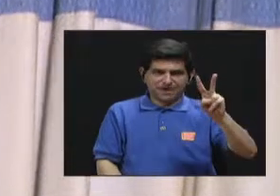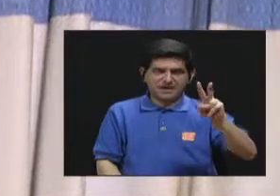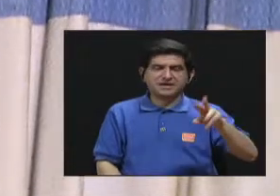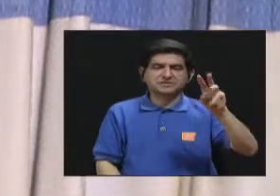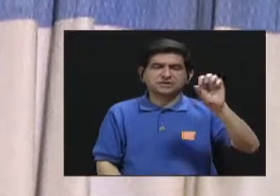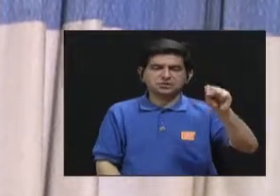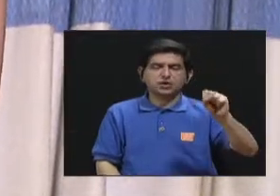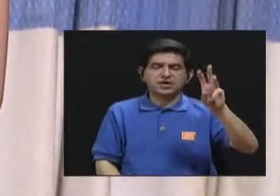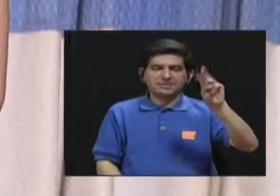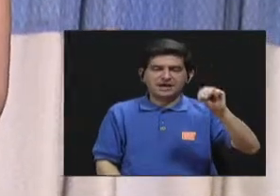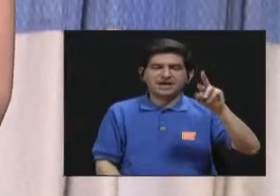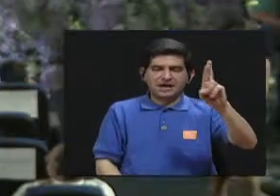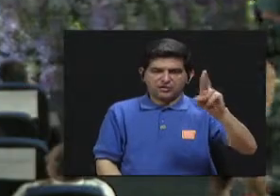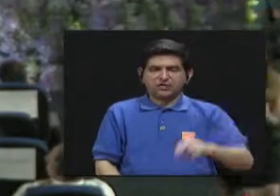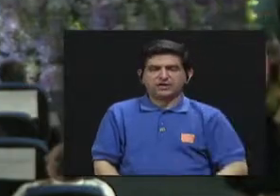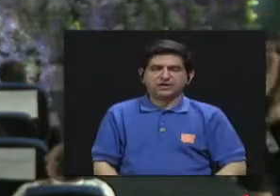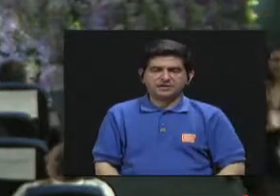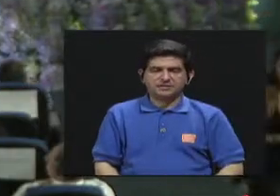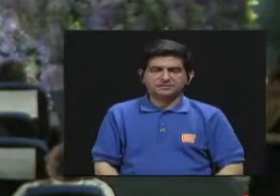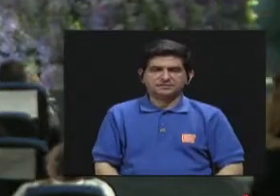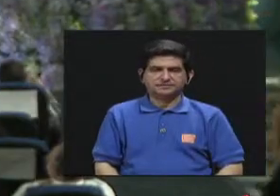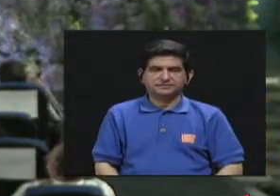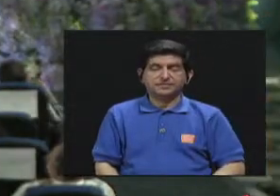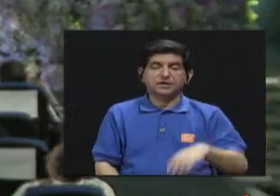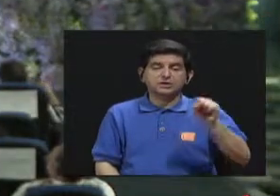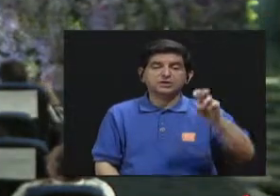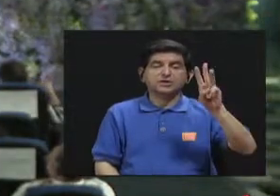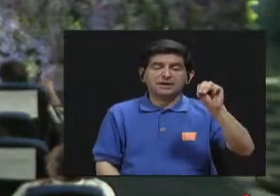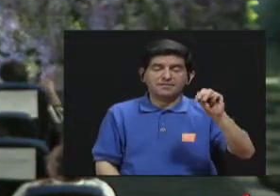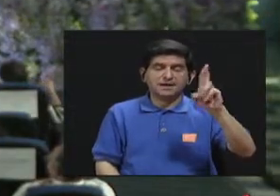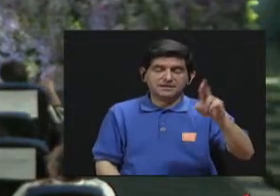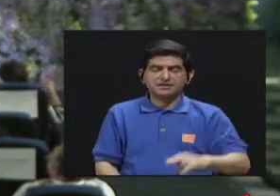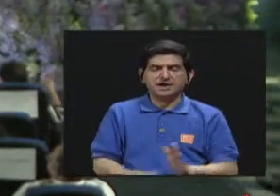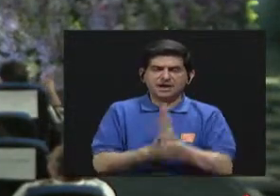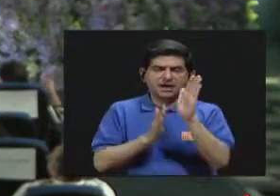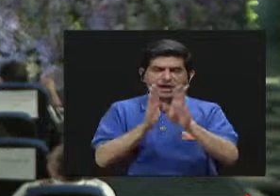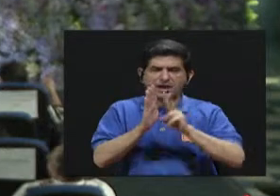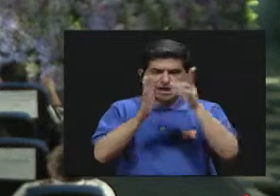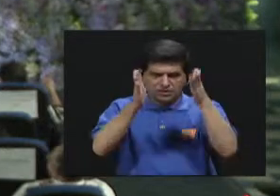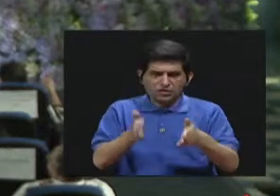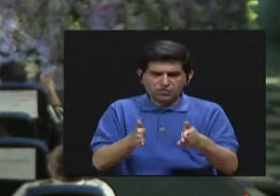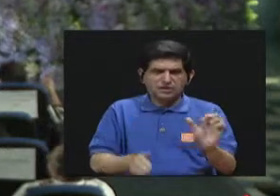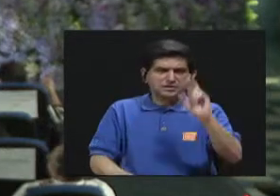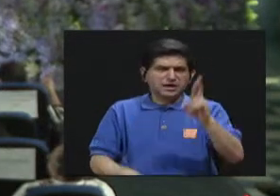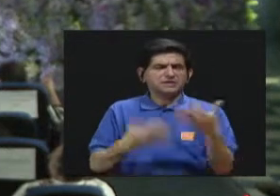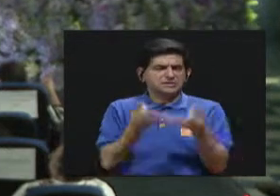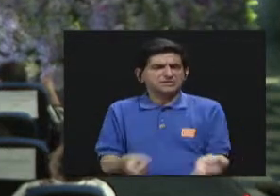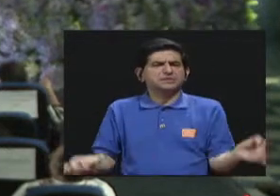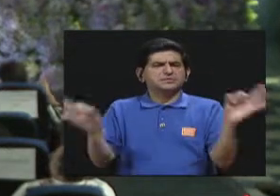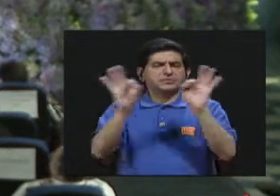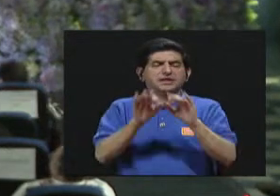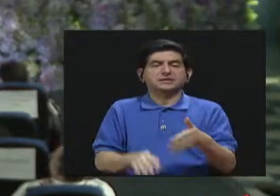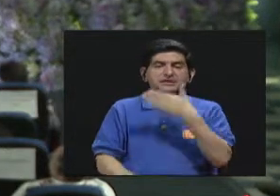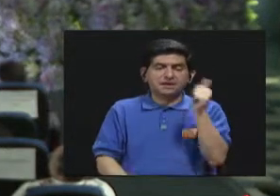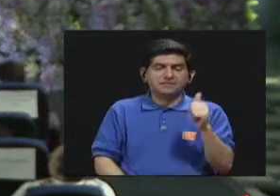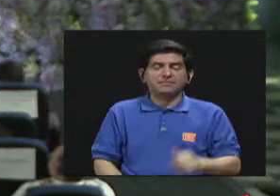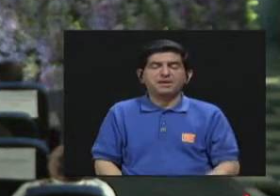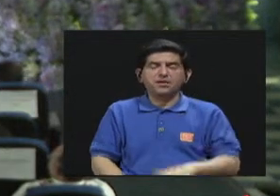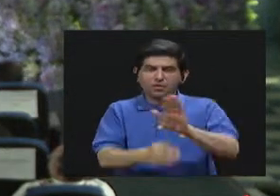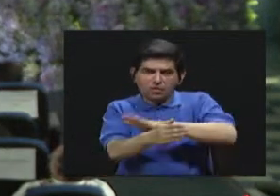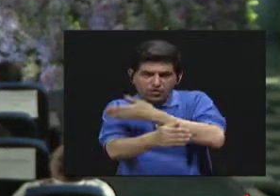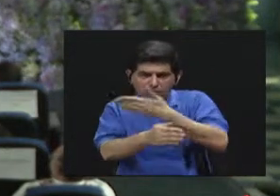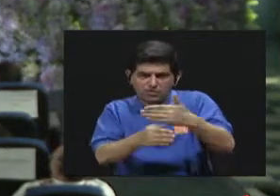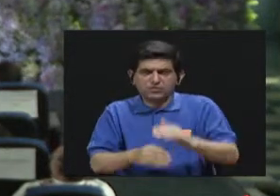y Sonia Mayela Rodríguez. Sonia Mayela Rodríguez, gran documentalista costarricense, de tradición. Mejor